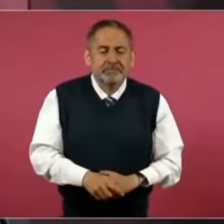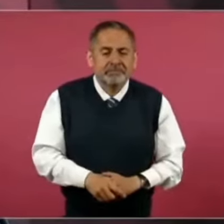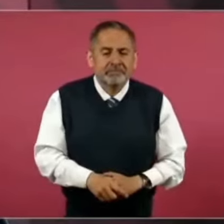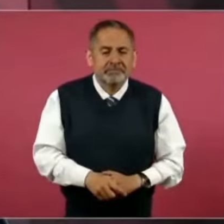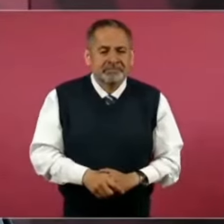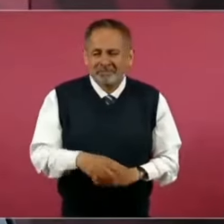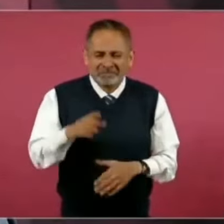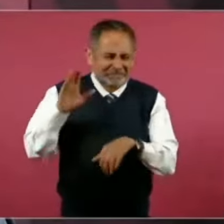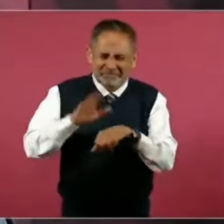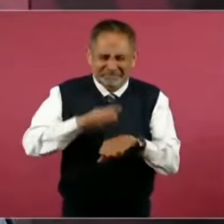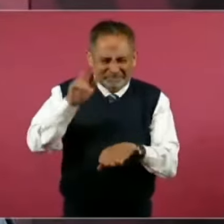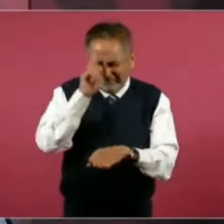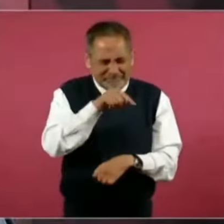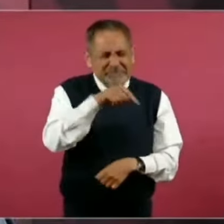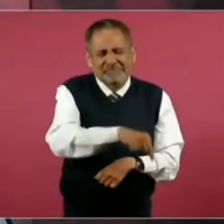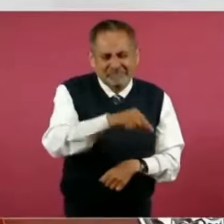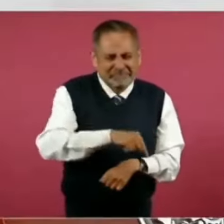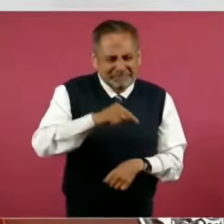fue muchísimo mayor.